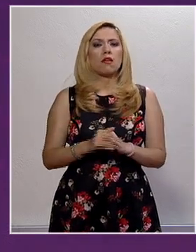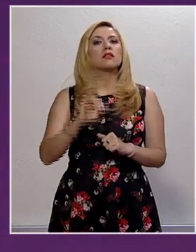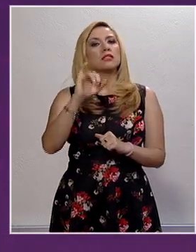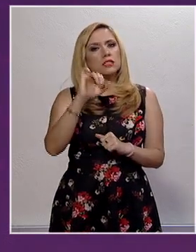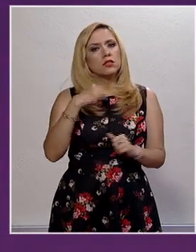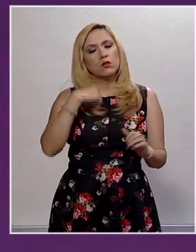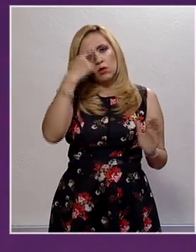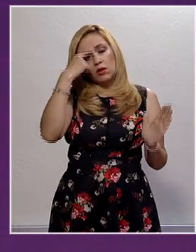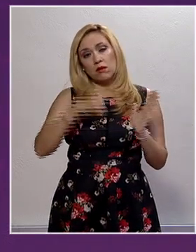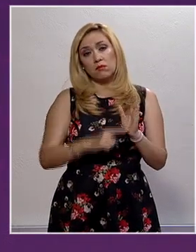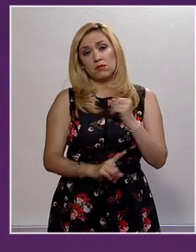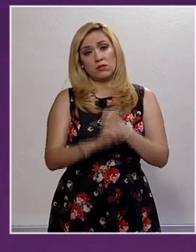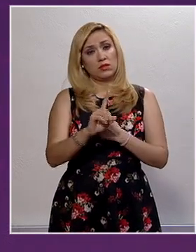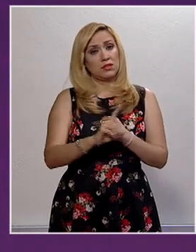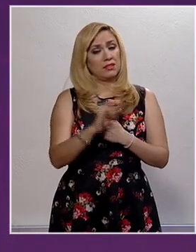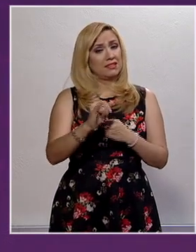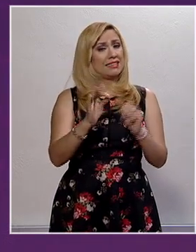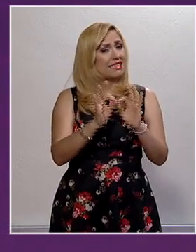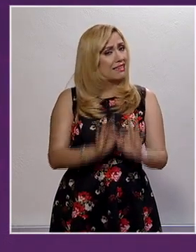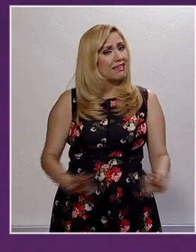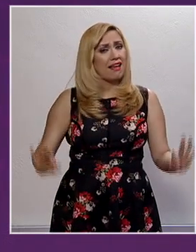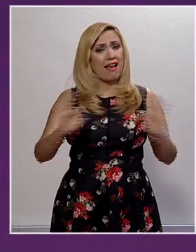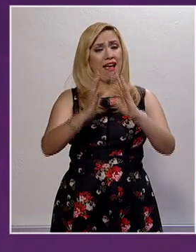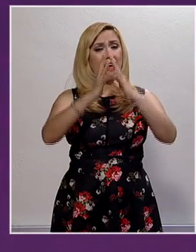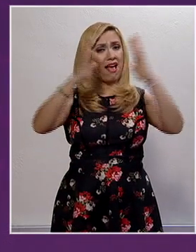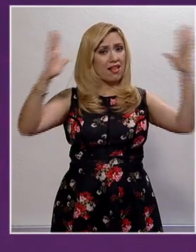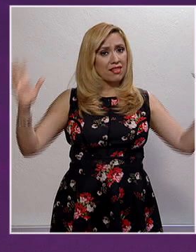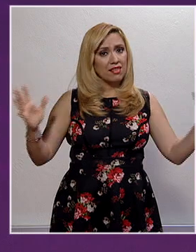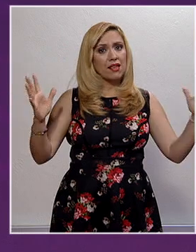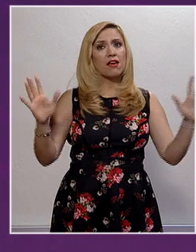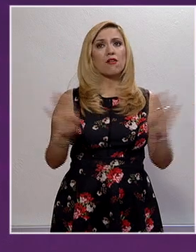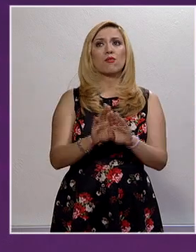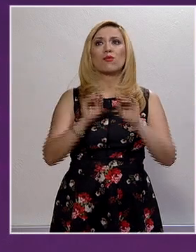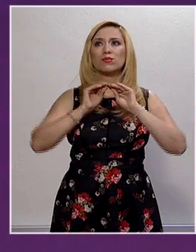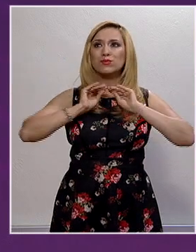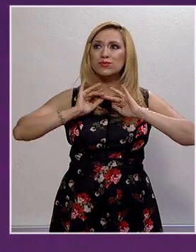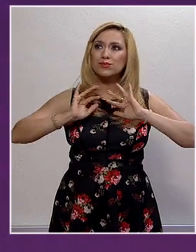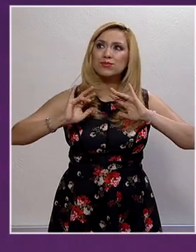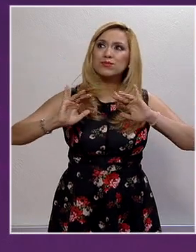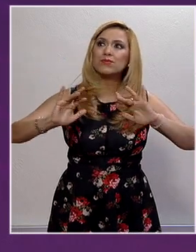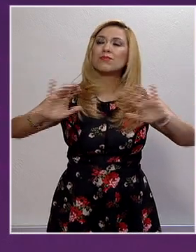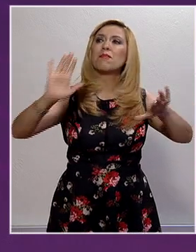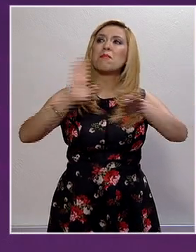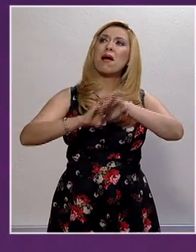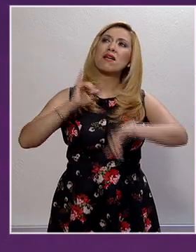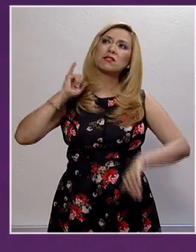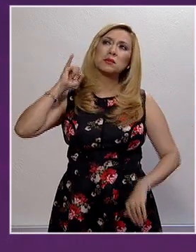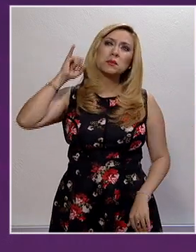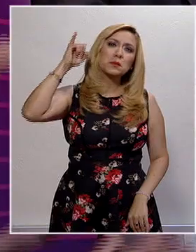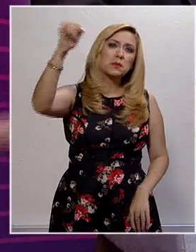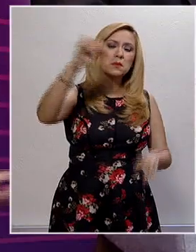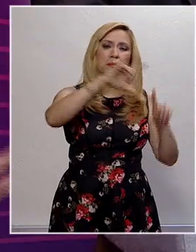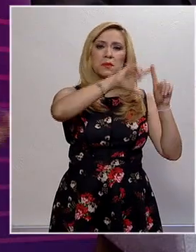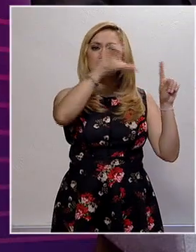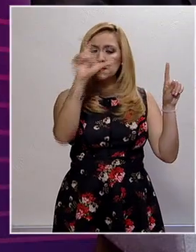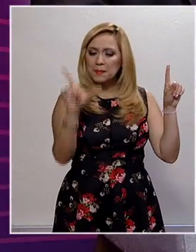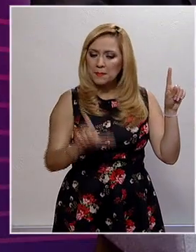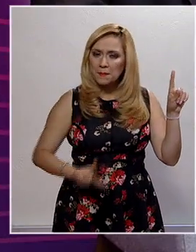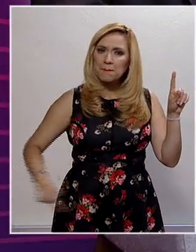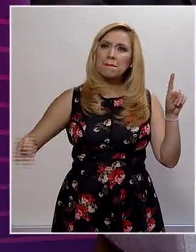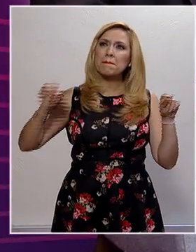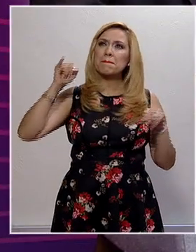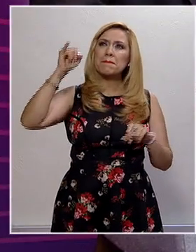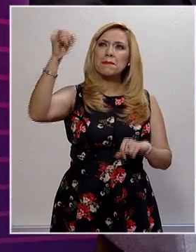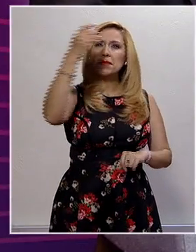sí creo que va a ser un reto muy importante llegar a las partes más lejanas del país, a las partes más rurales